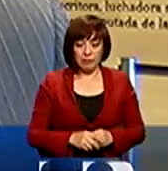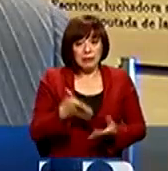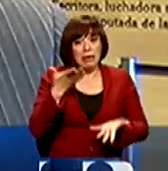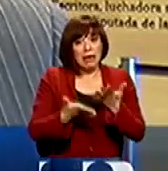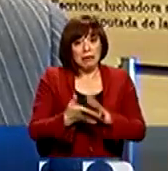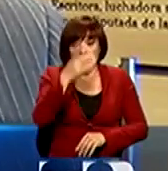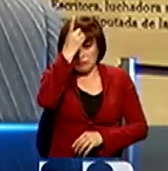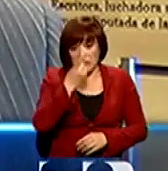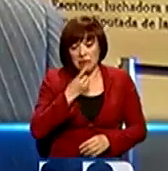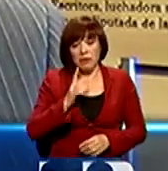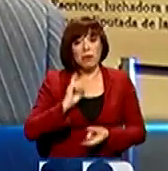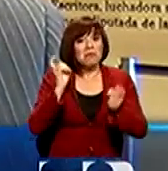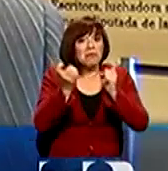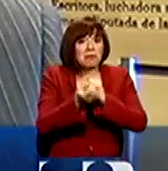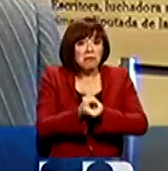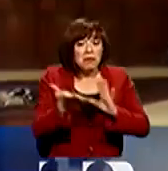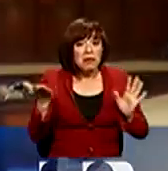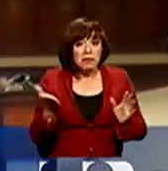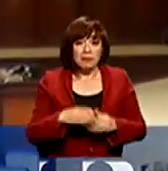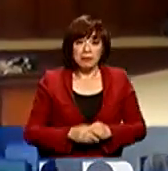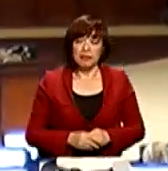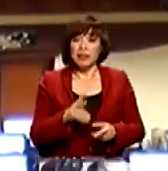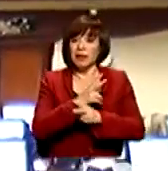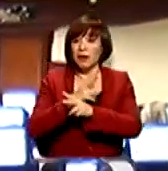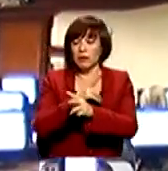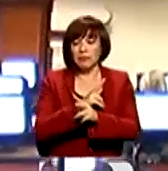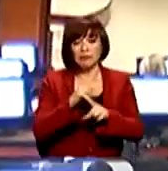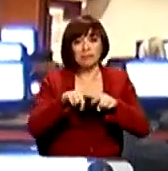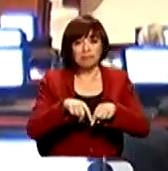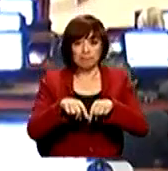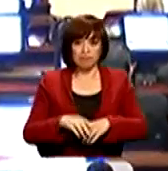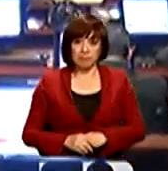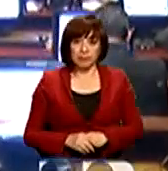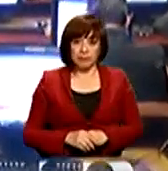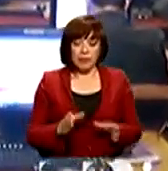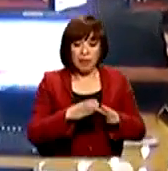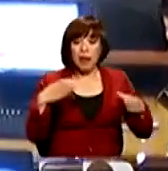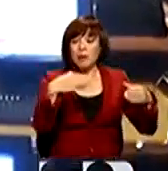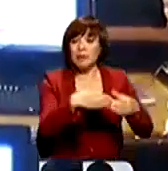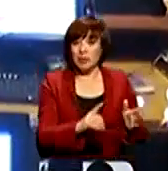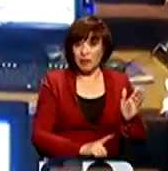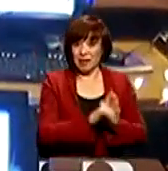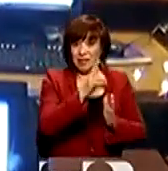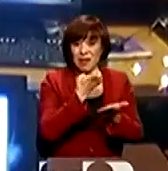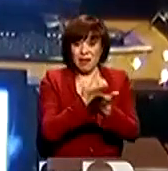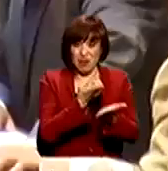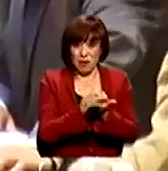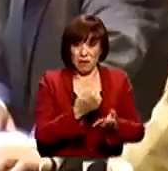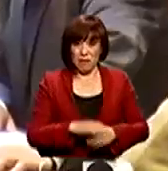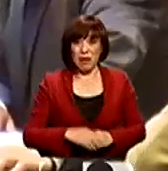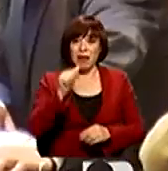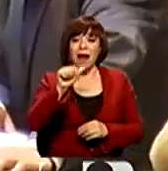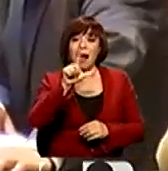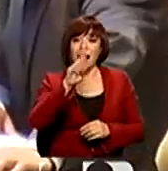contrario en el Consejo Administrativo de la Legislatura. Es decir, a la Comisión de Desarrollo Económico, dirigida por el morenista Esteban